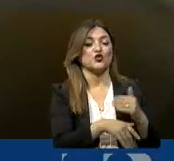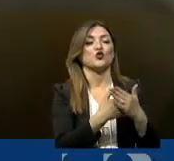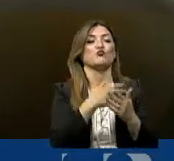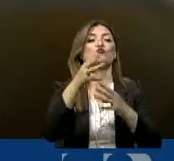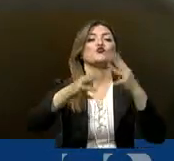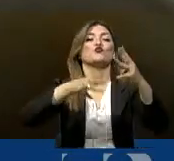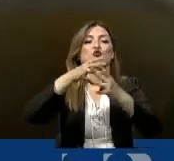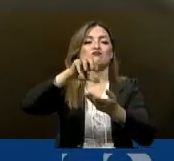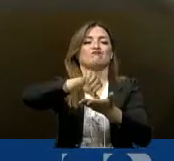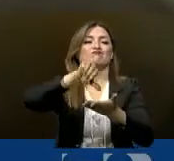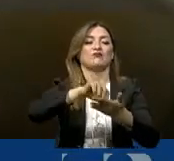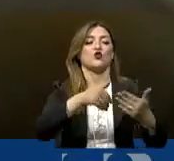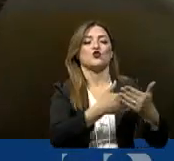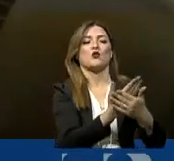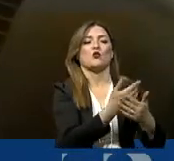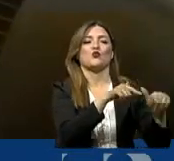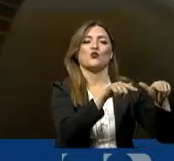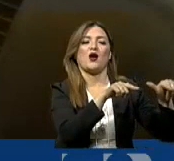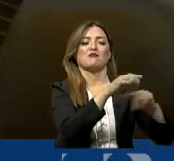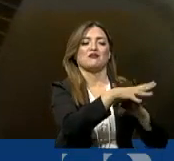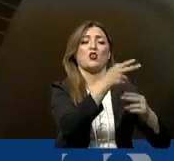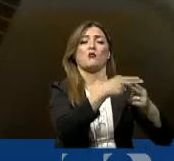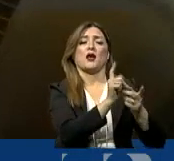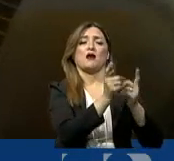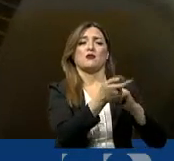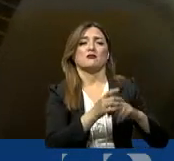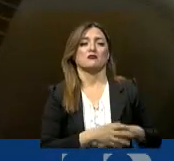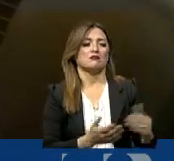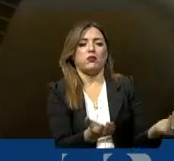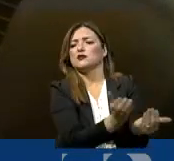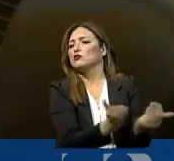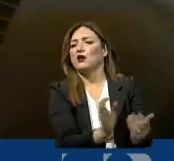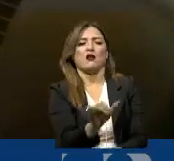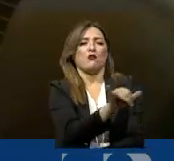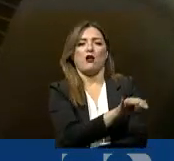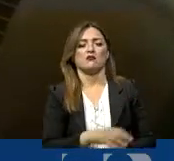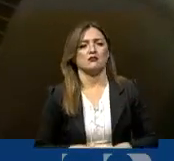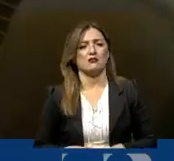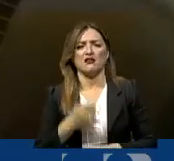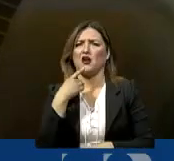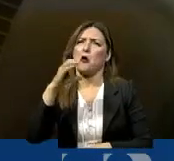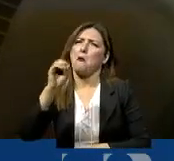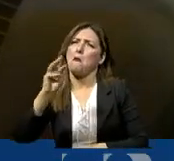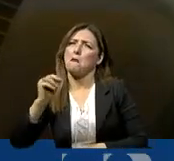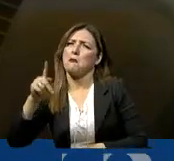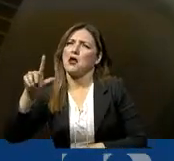suena bonito, nuevo complejo ambiental, pero es un relleno sanitario. Vamos a volver a enterrar la